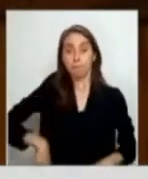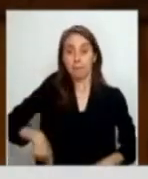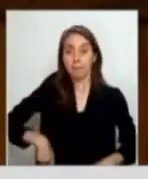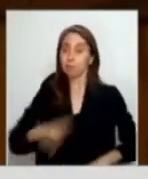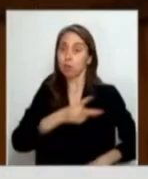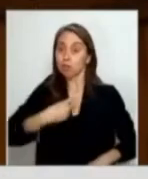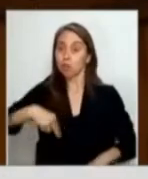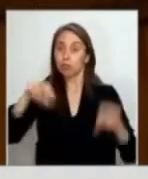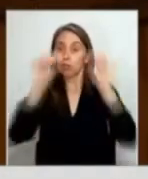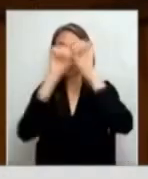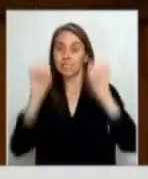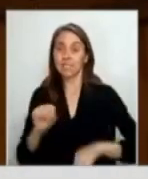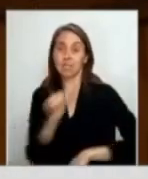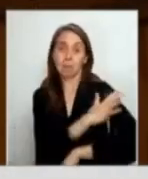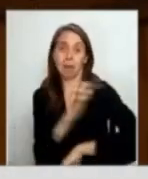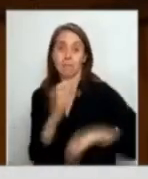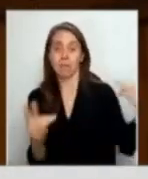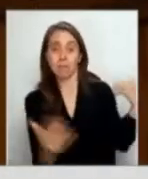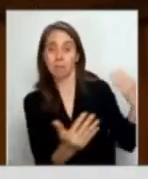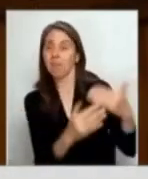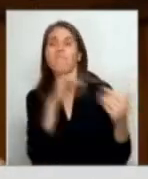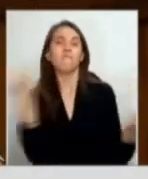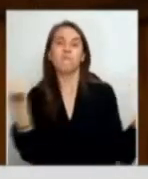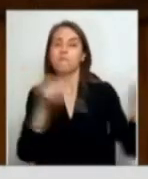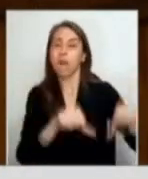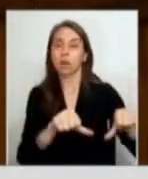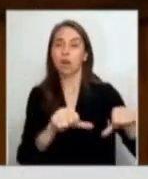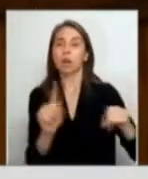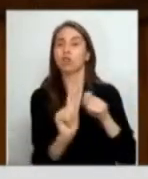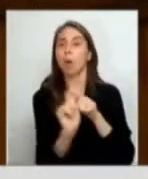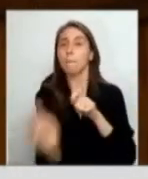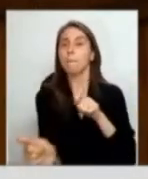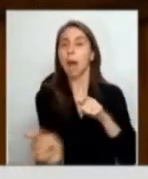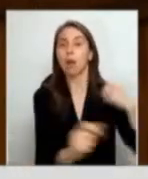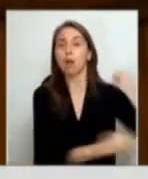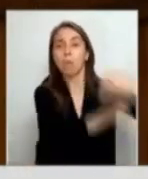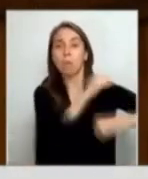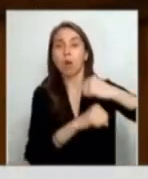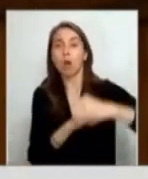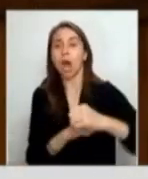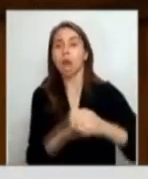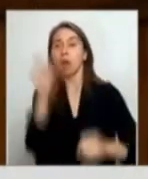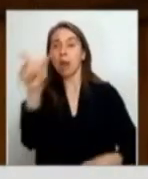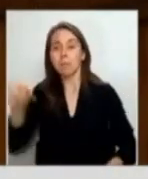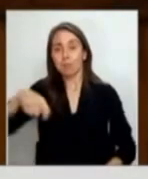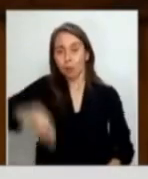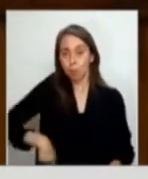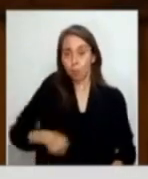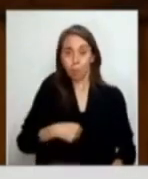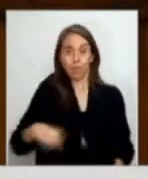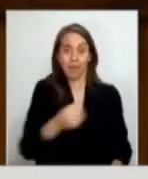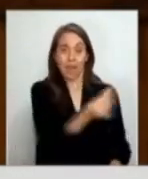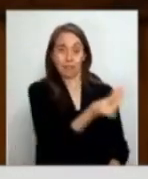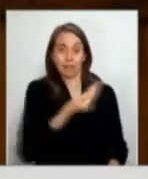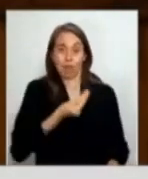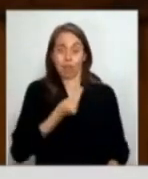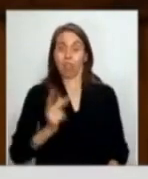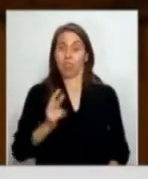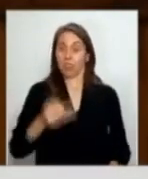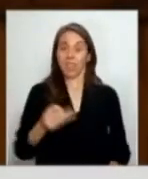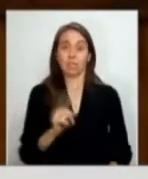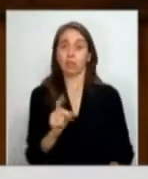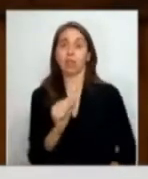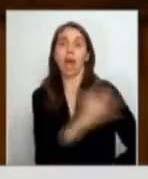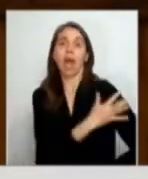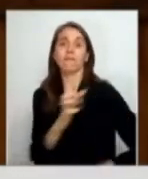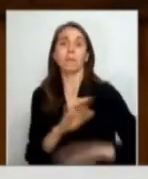AFP fracasó. No pagó durante todos estos años pensiones dignas. Por lo tanto, las AFP no van más en